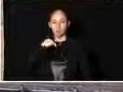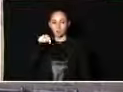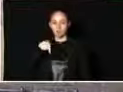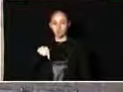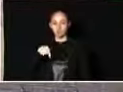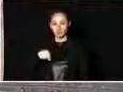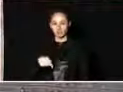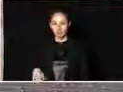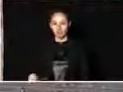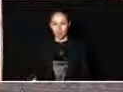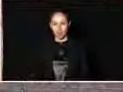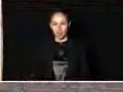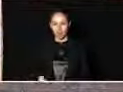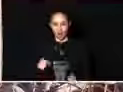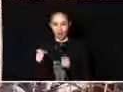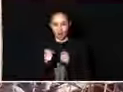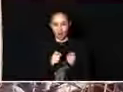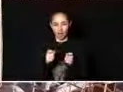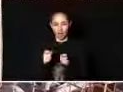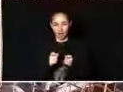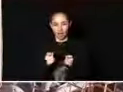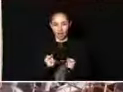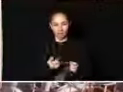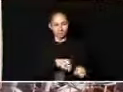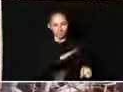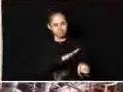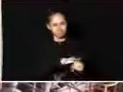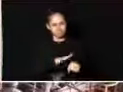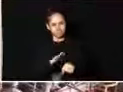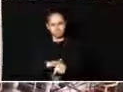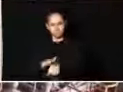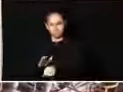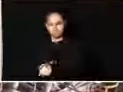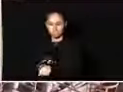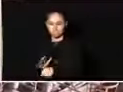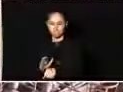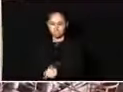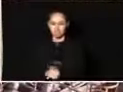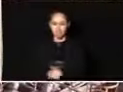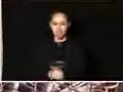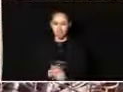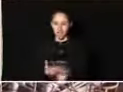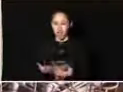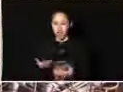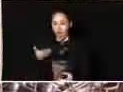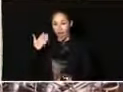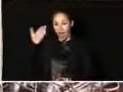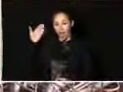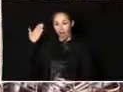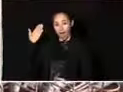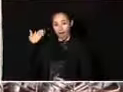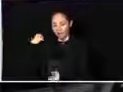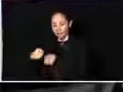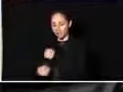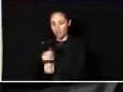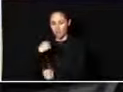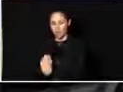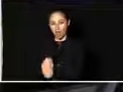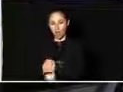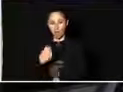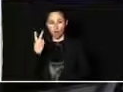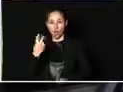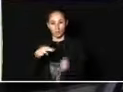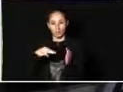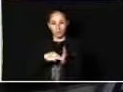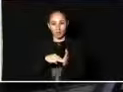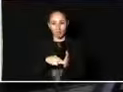cual no emitía convocatorias desde el año 2014. Actualmente se cuenta con